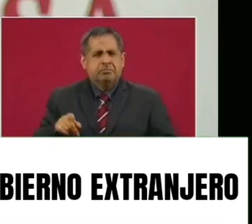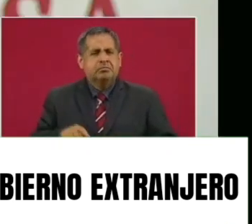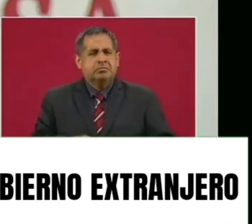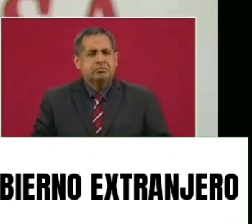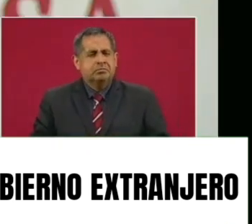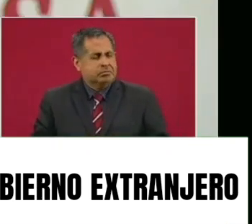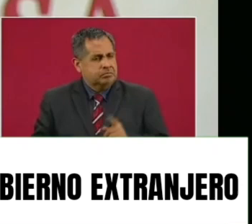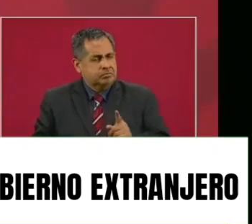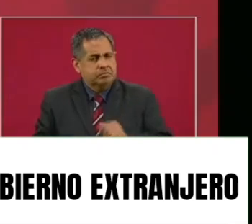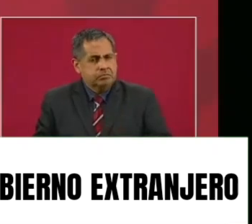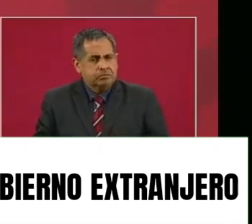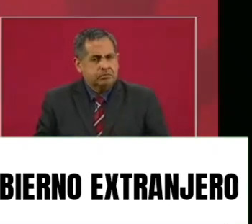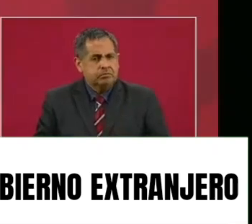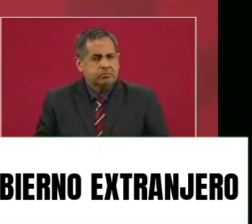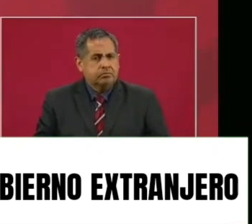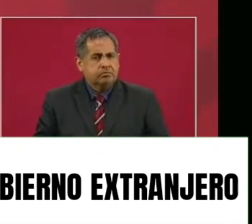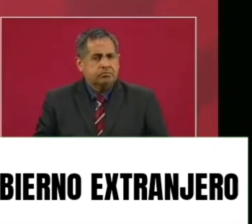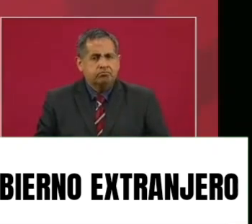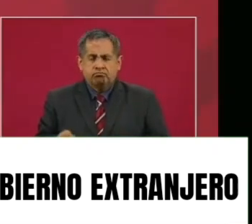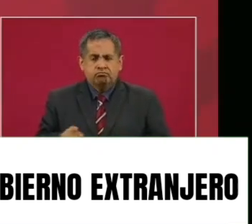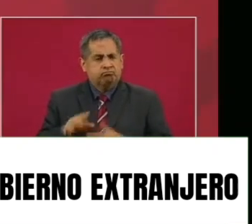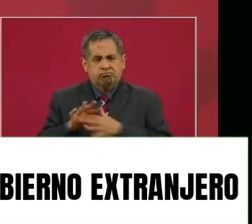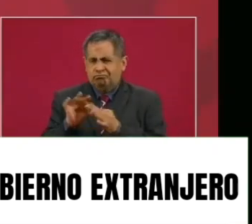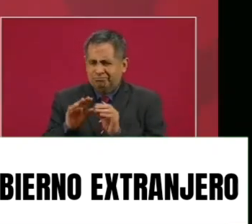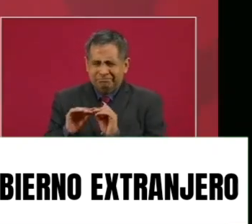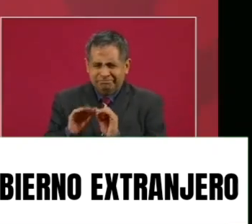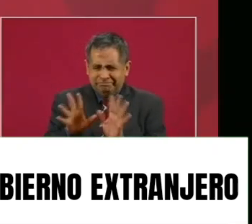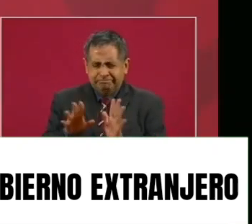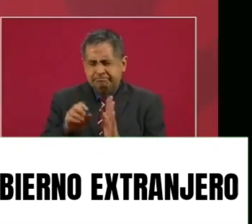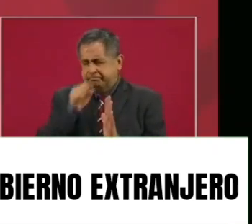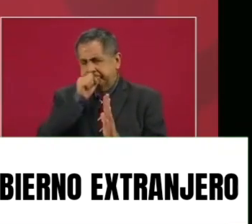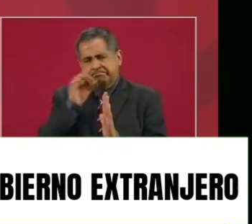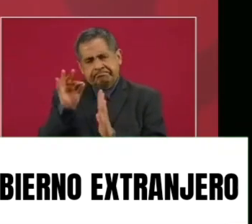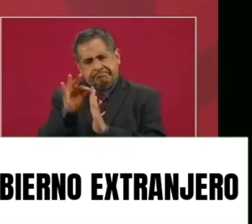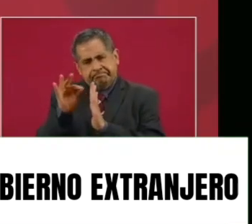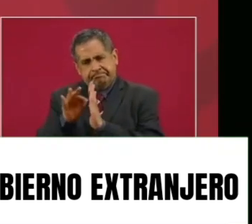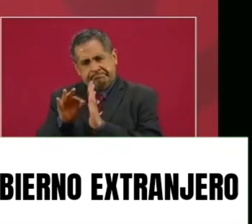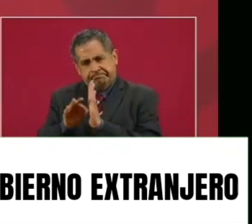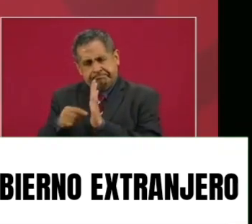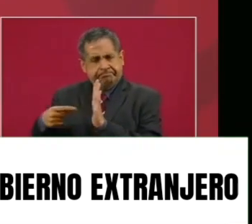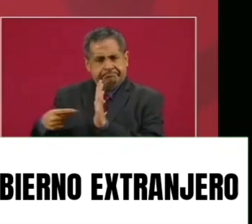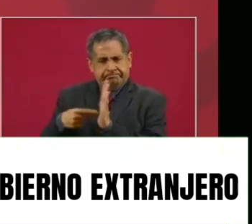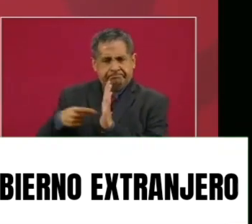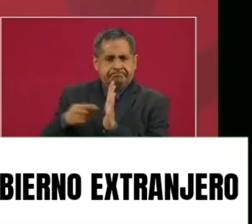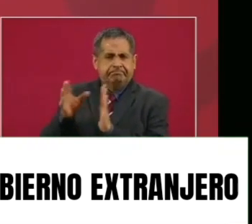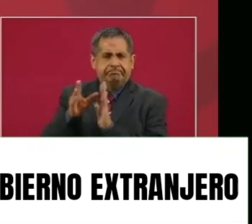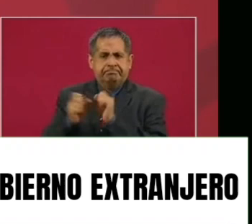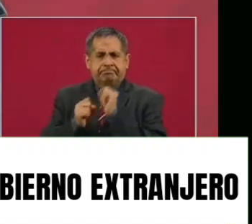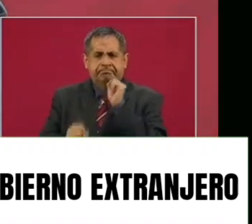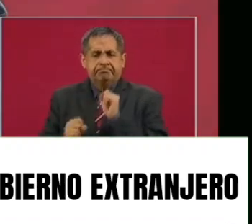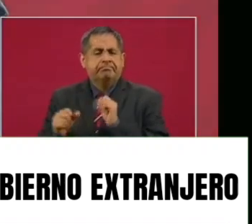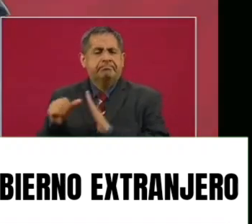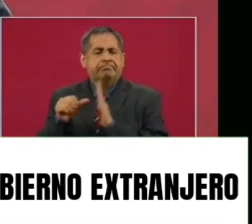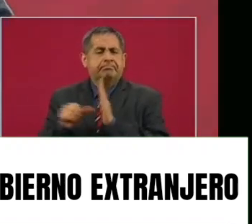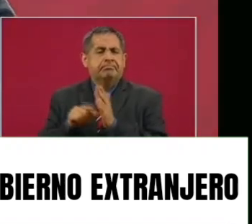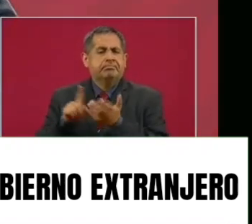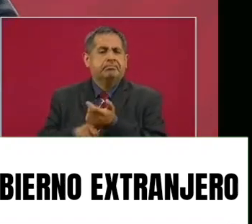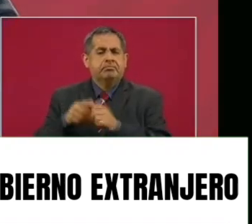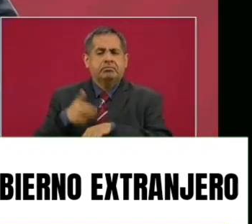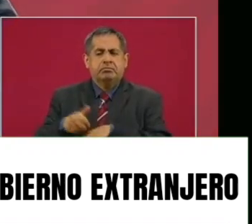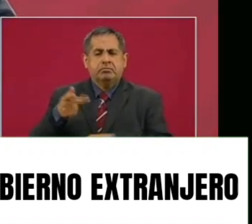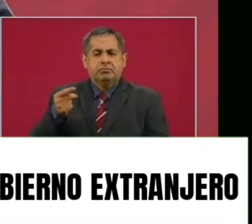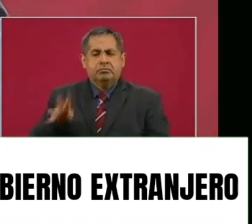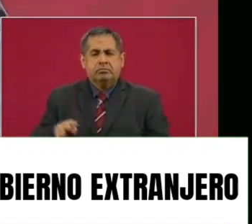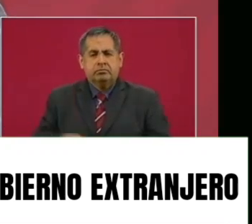1930, a ver si… ¿sí? Define muy claramente lo que está en la Constitución, en el artículo 89.